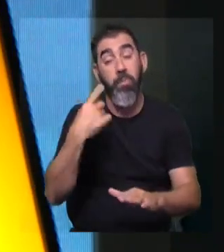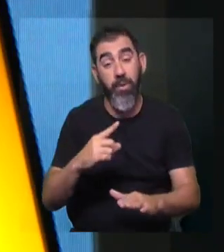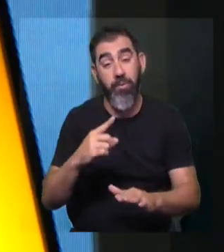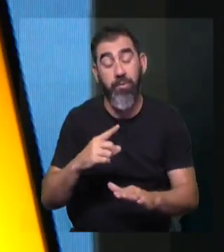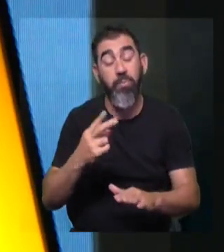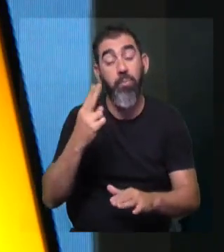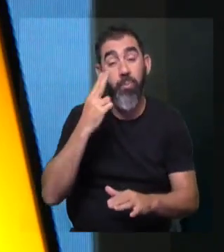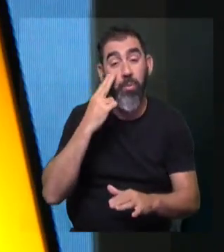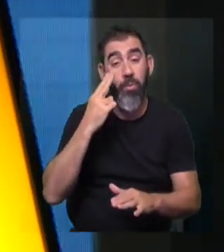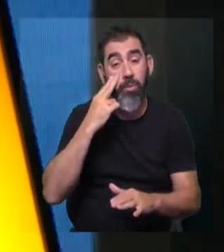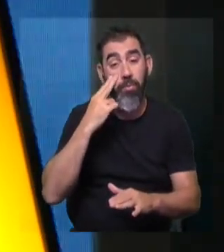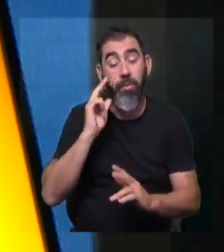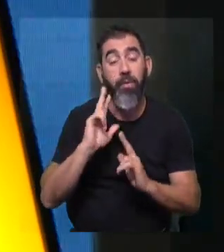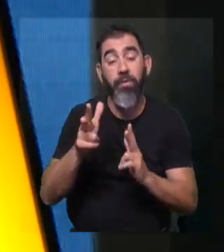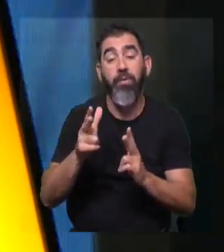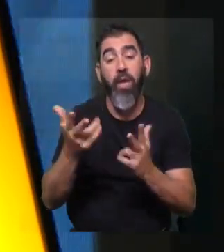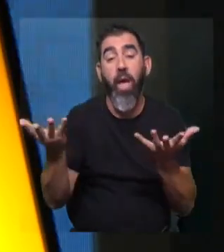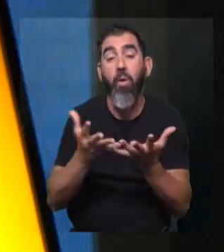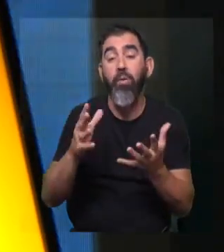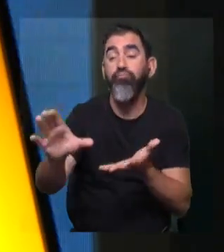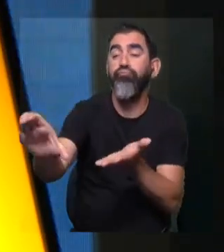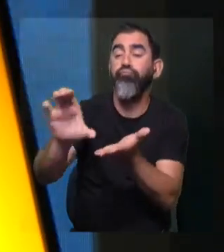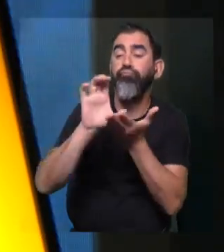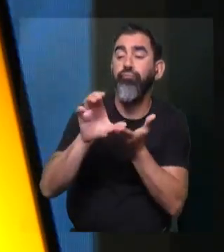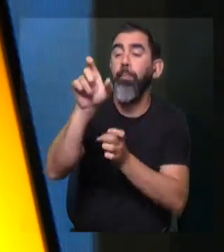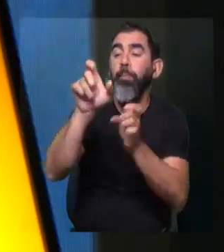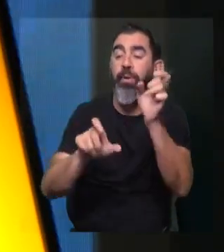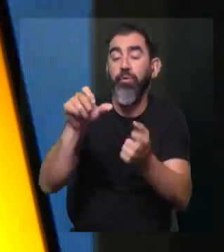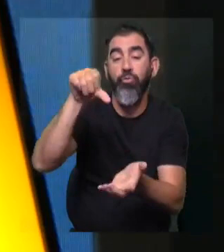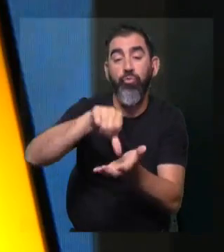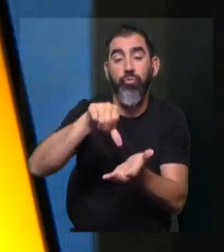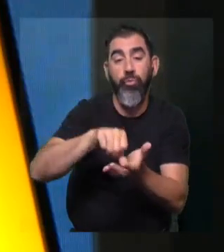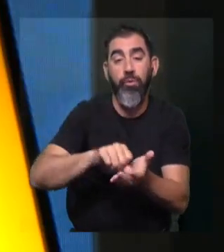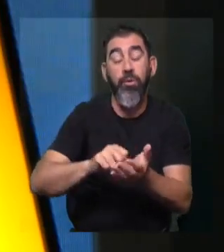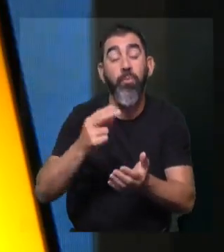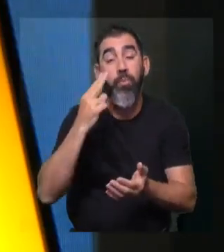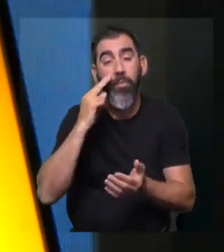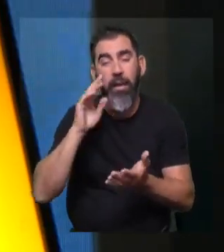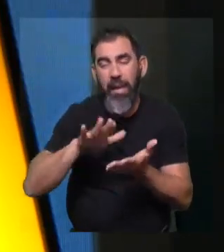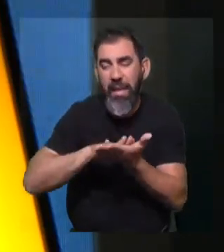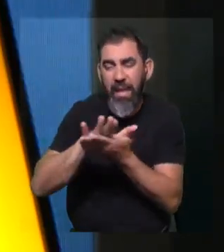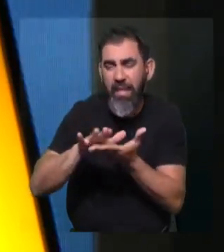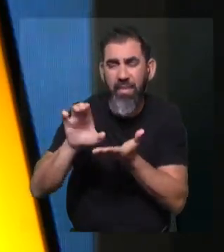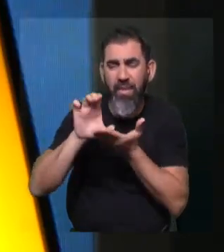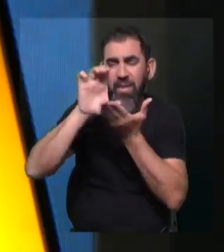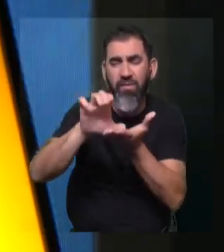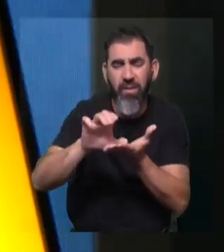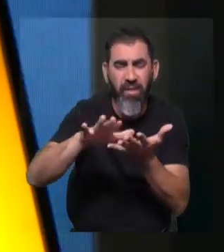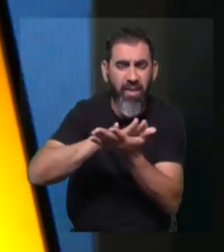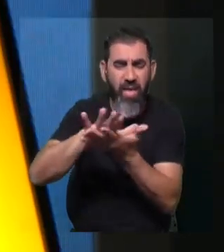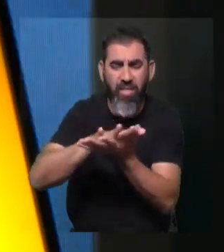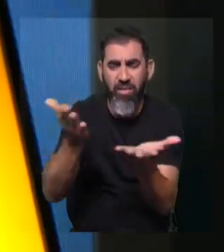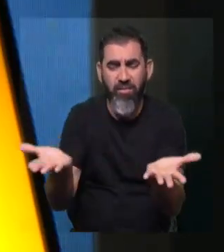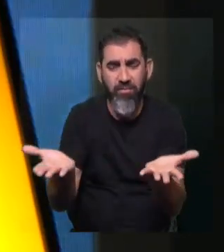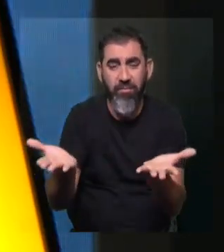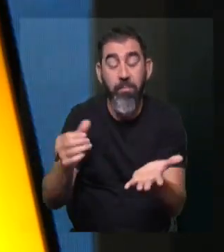el problema es que se dice muchas veces, bueno, ahora hay que atraer inversores al país para que hagan esto. El problema es que nadie invierte en la nada. Claro.